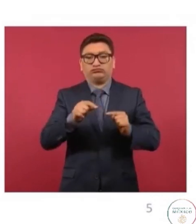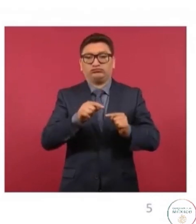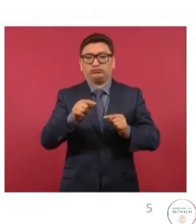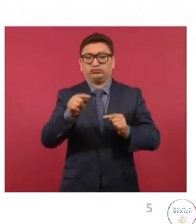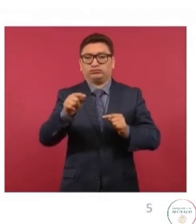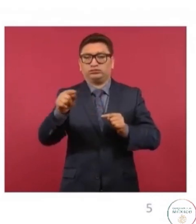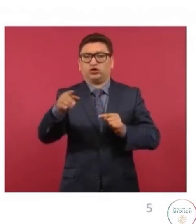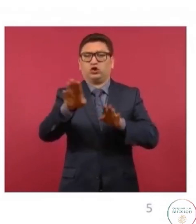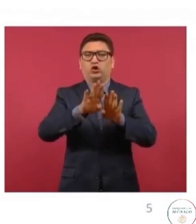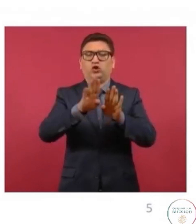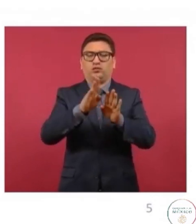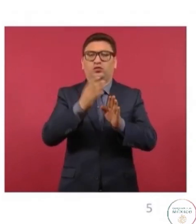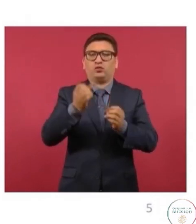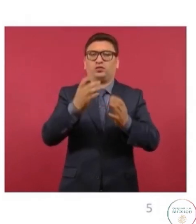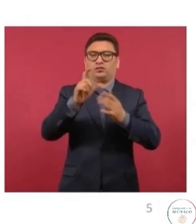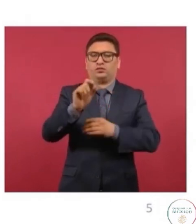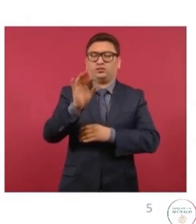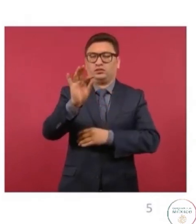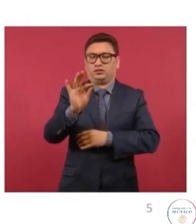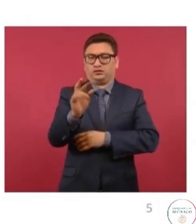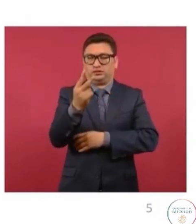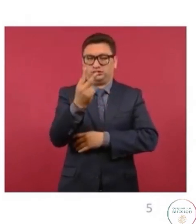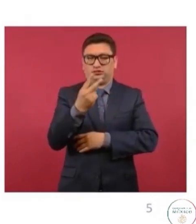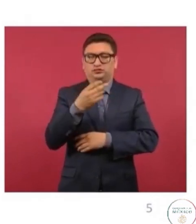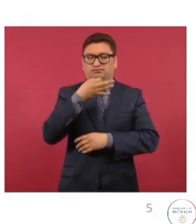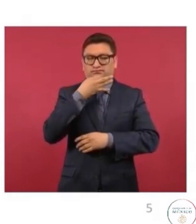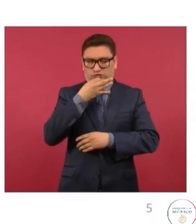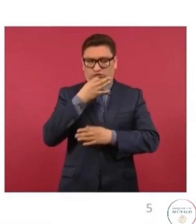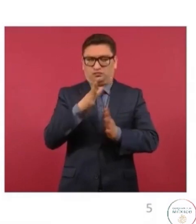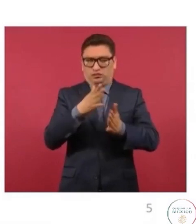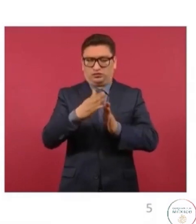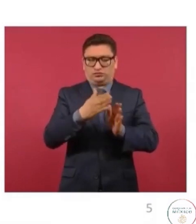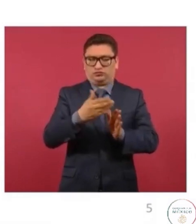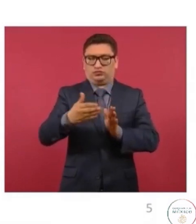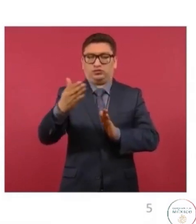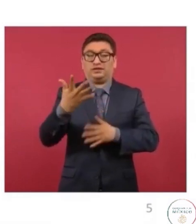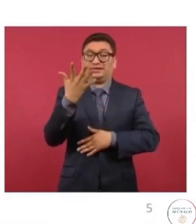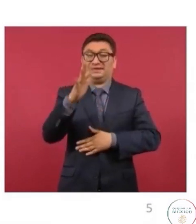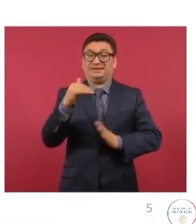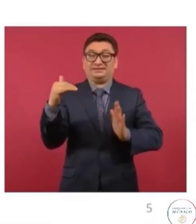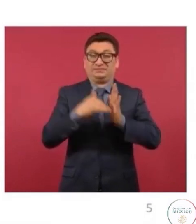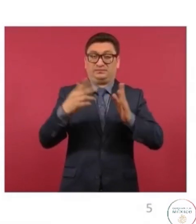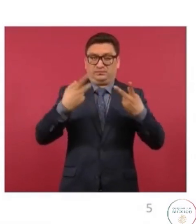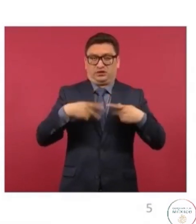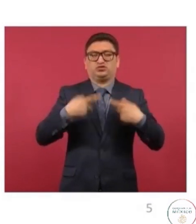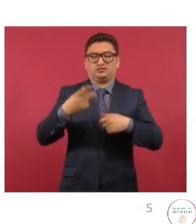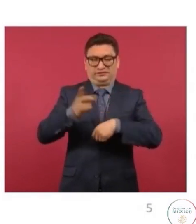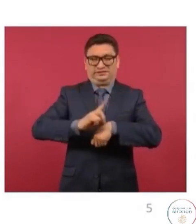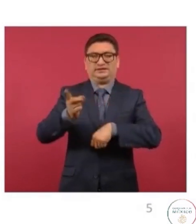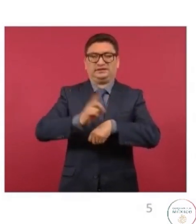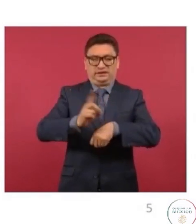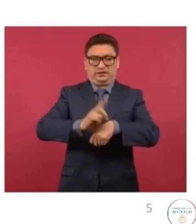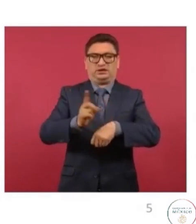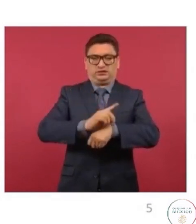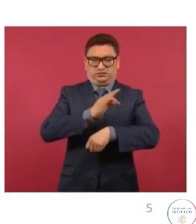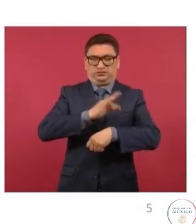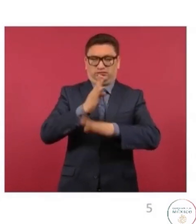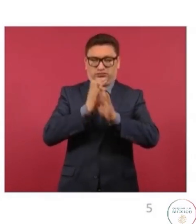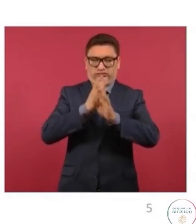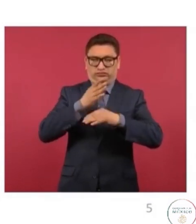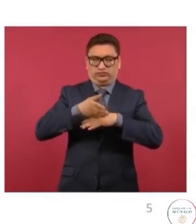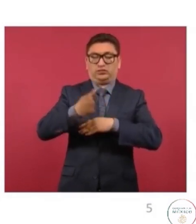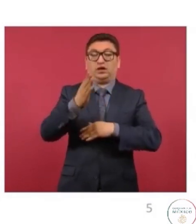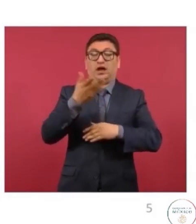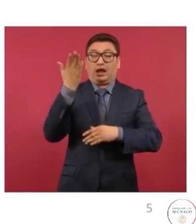El tiempo de recorrido son 42 minutos aproximadamente, 10.000 pasajeros diarios es lo que está manejando hoy en día y desde